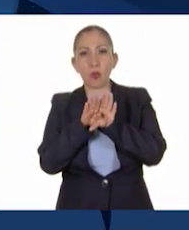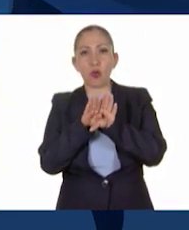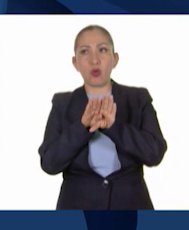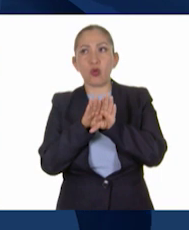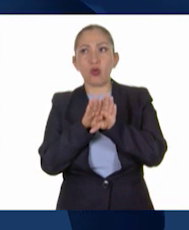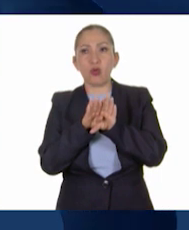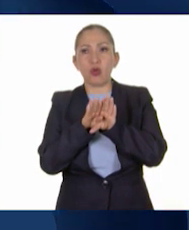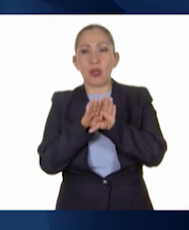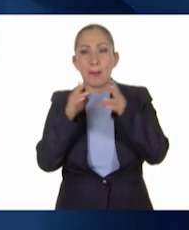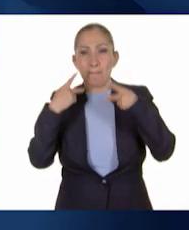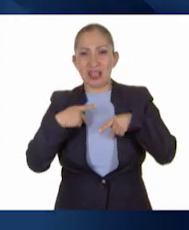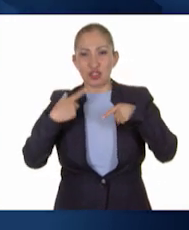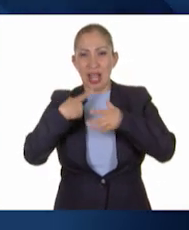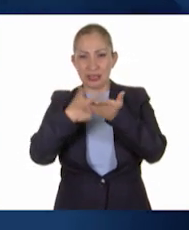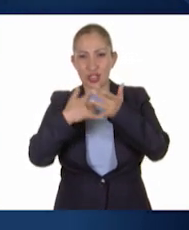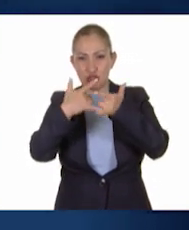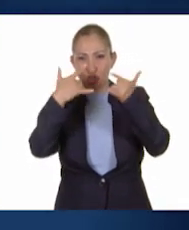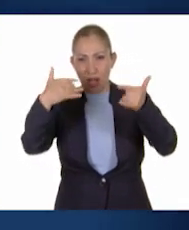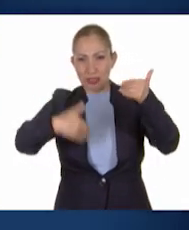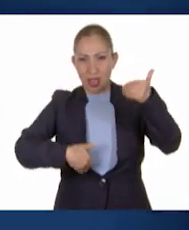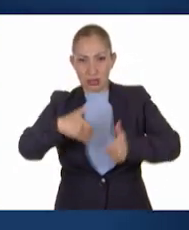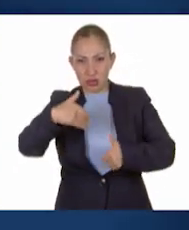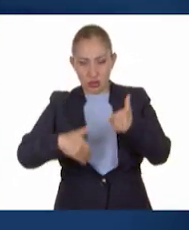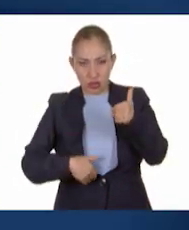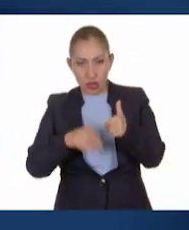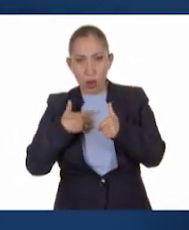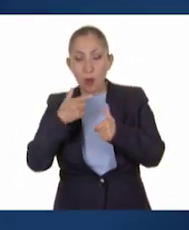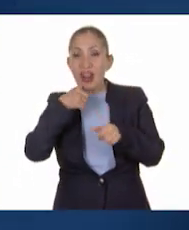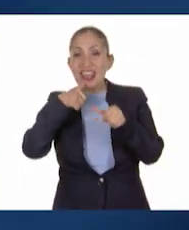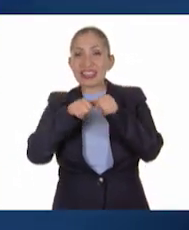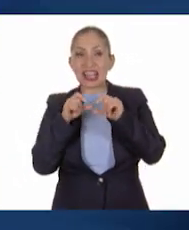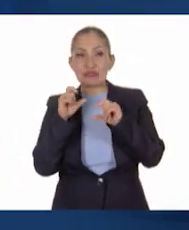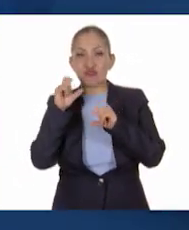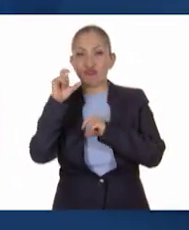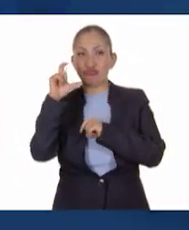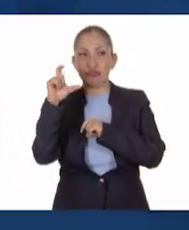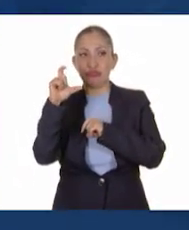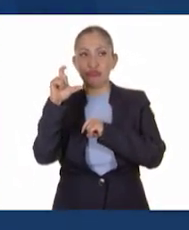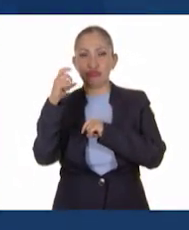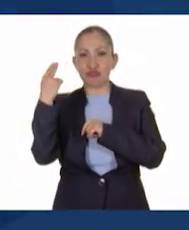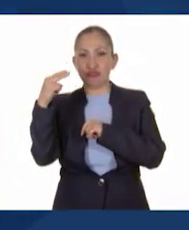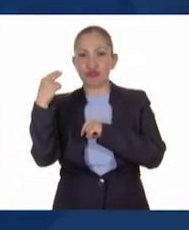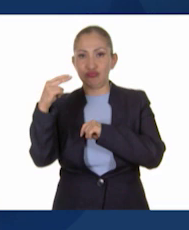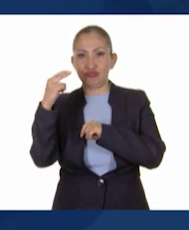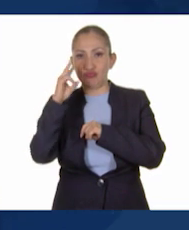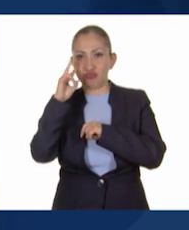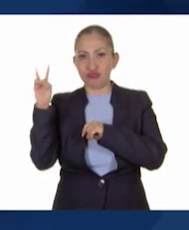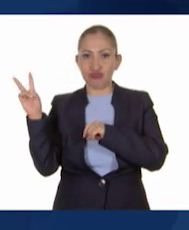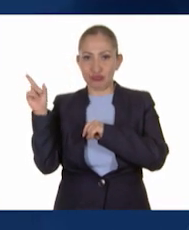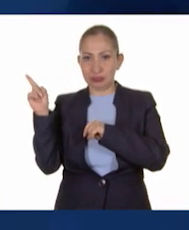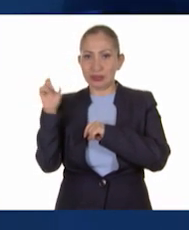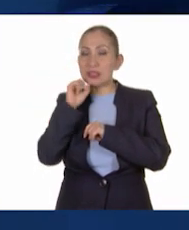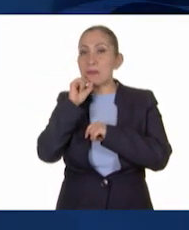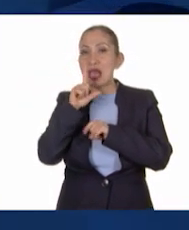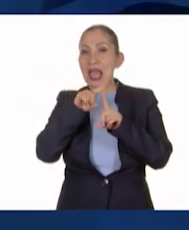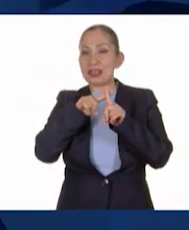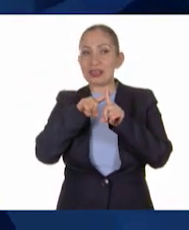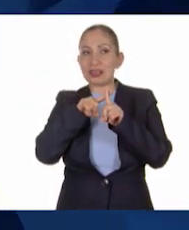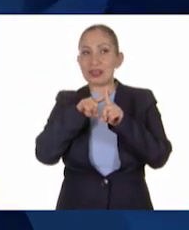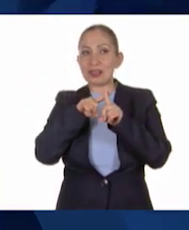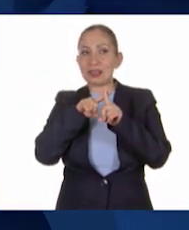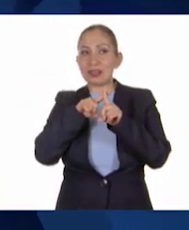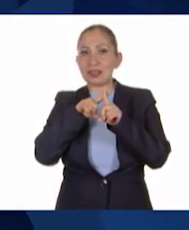estos personajes están puestos en este caso con mayúsculas y tenemos ahí también puestos los